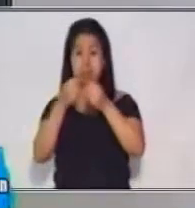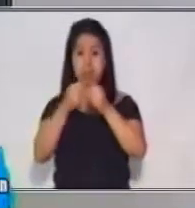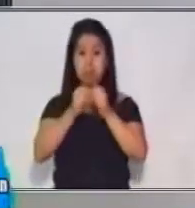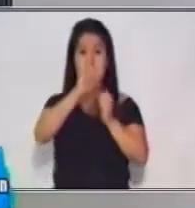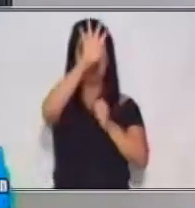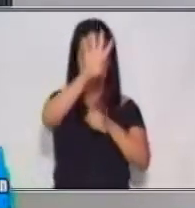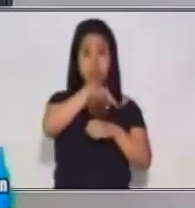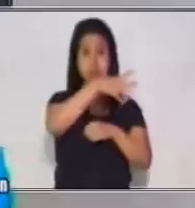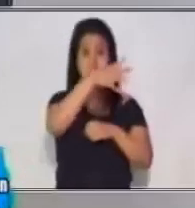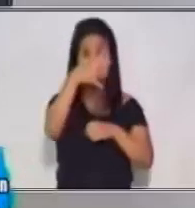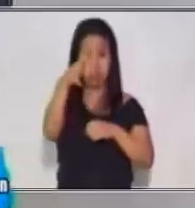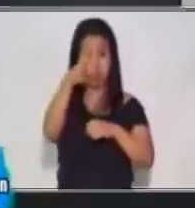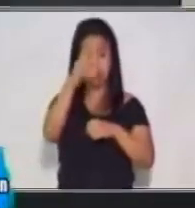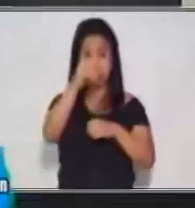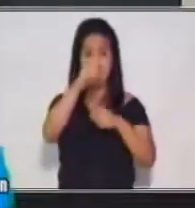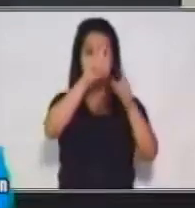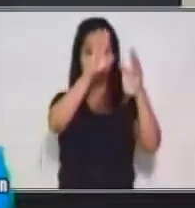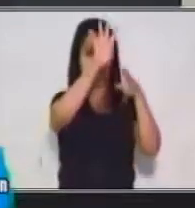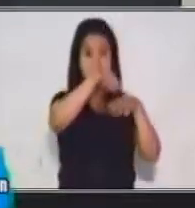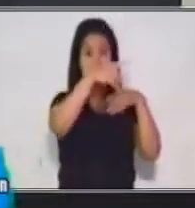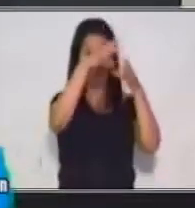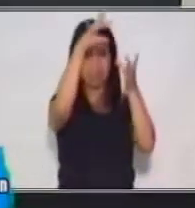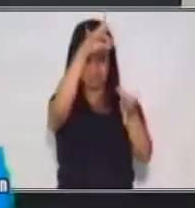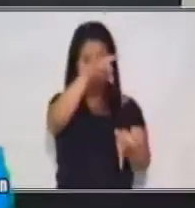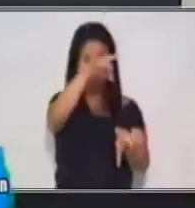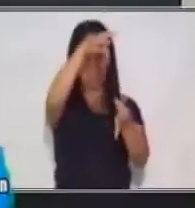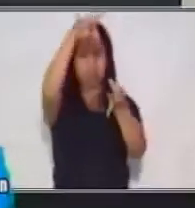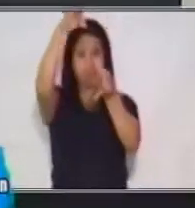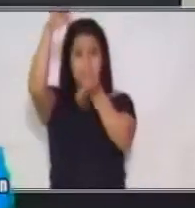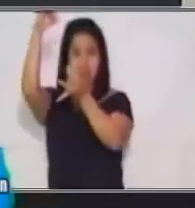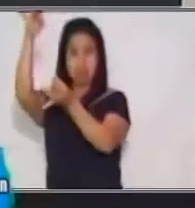a representar acá. Y para eso